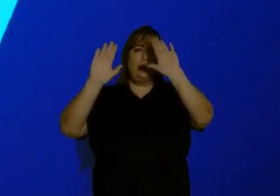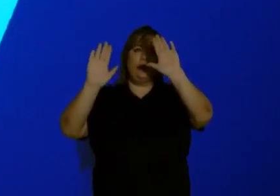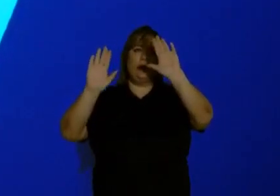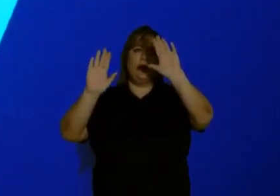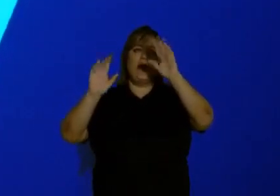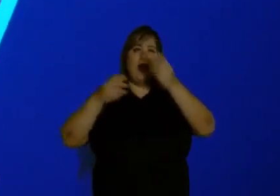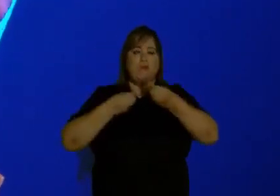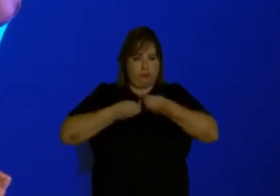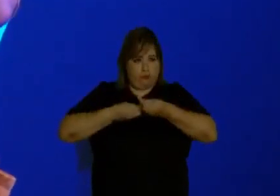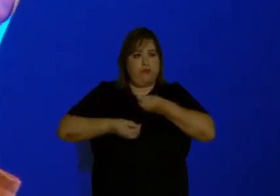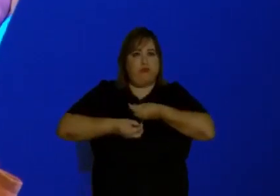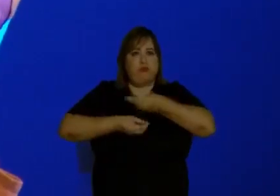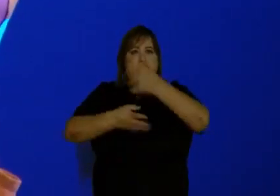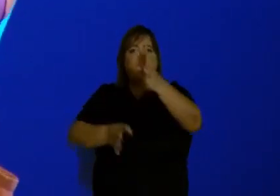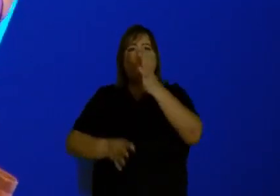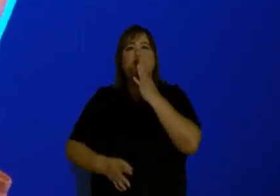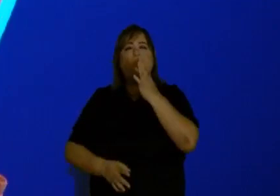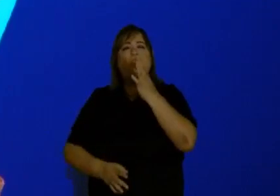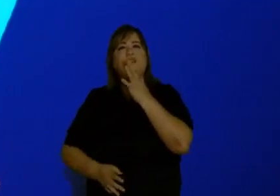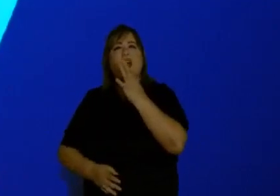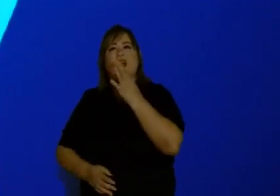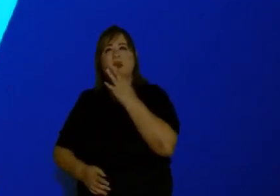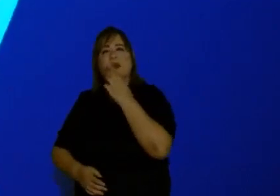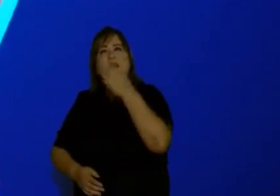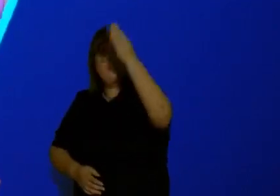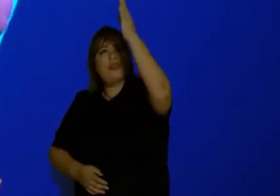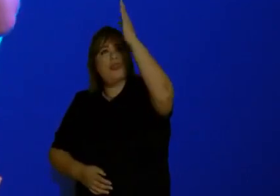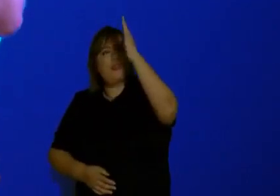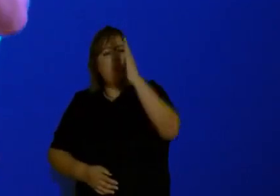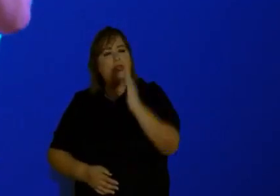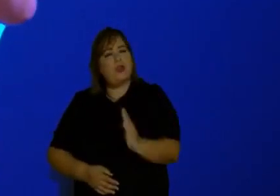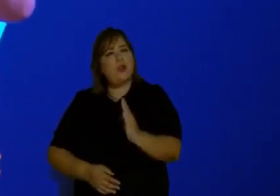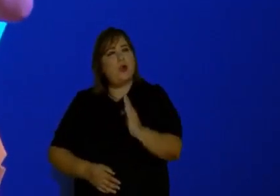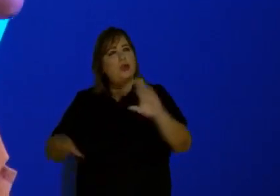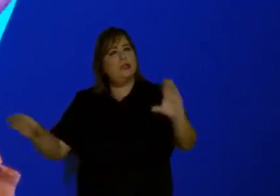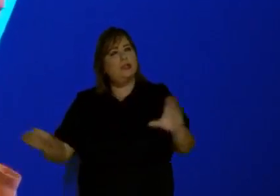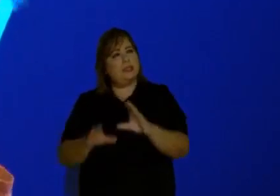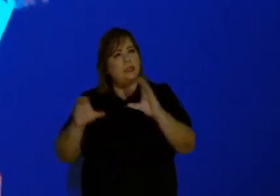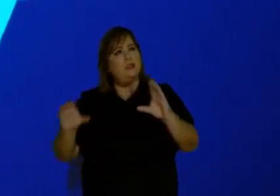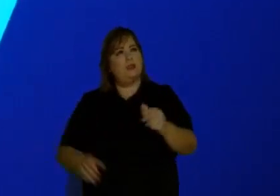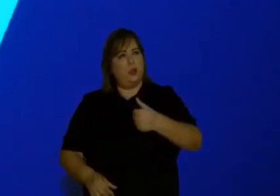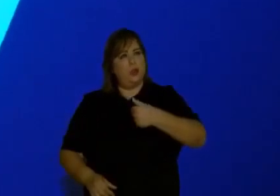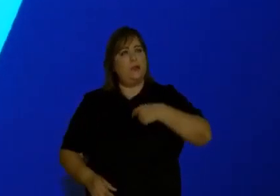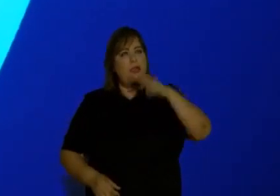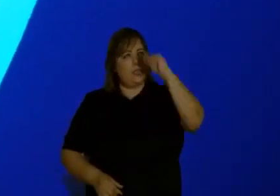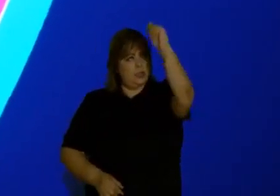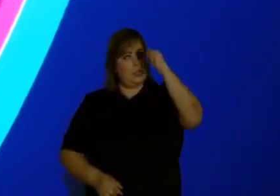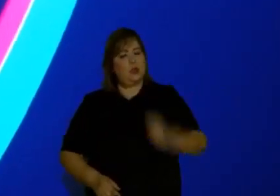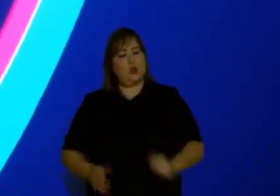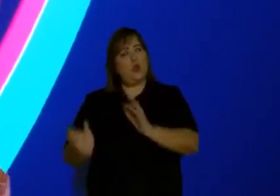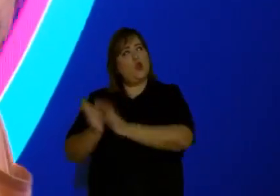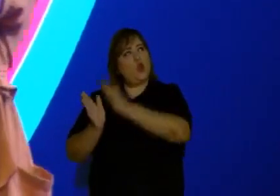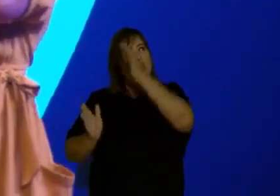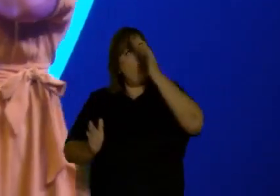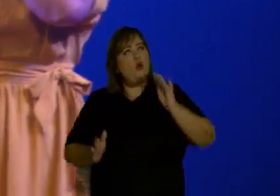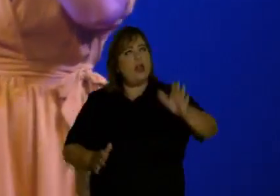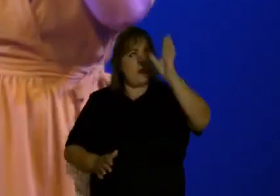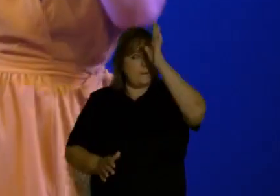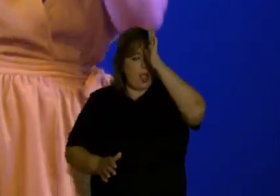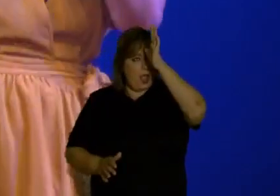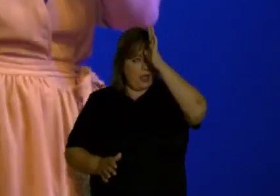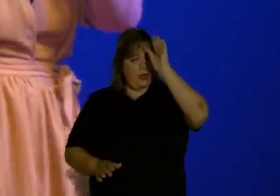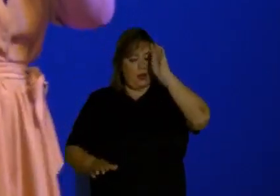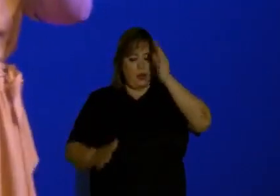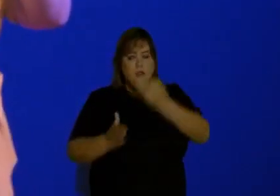hecho. Vamos, ¿cuántos pueden levantar sus manos y darle gloria al Padre, darle gloria al Hijo, darle gloria al